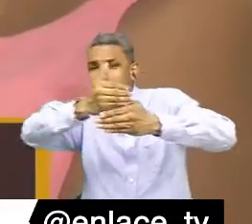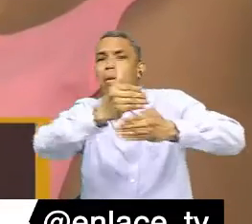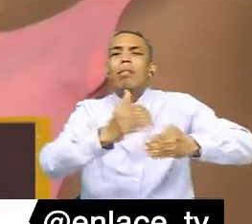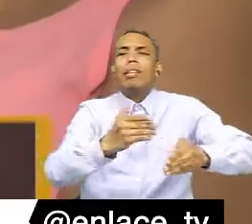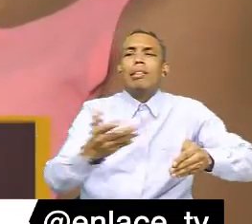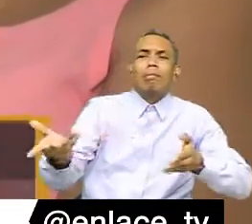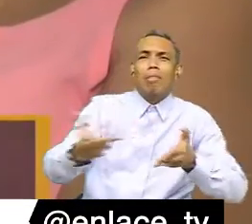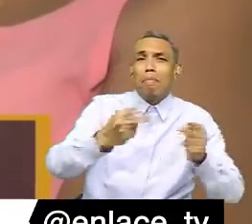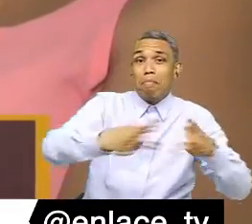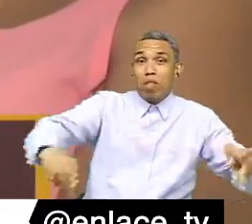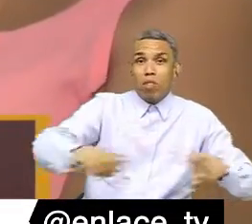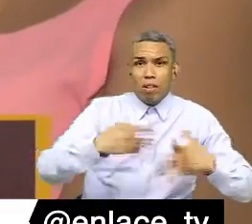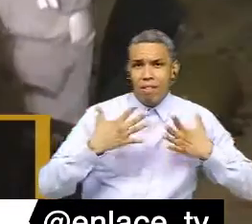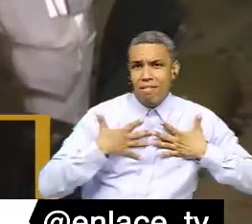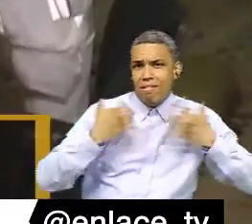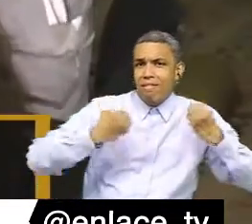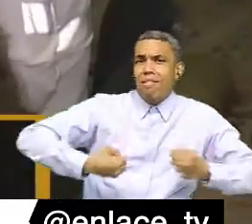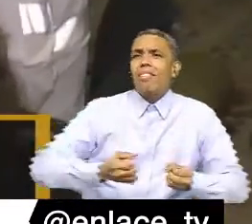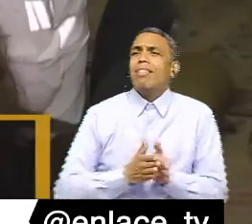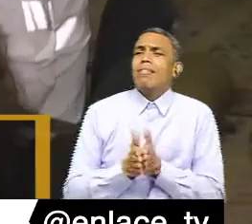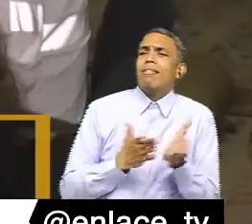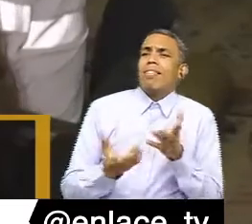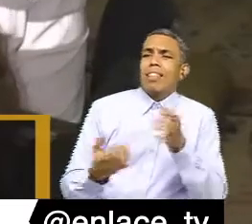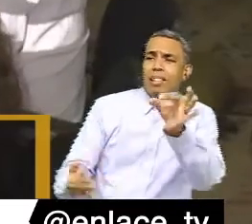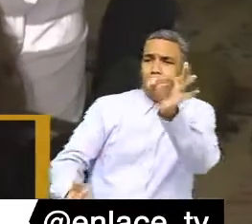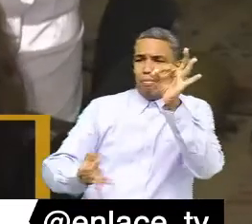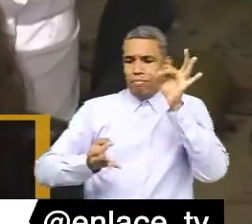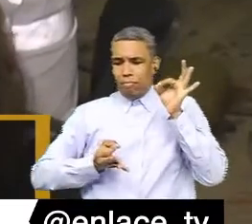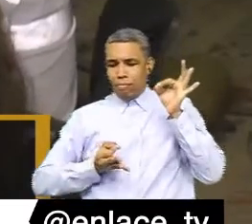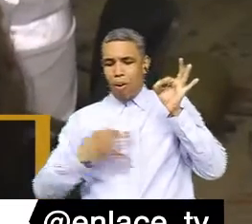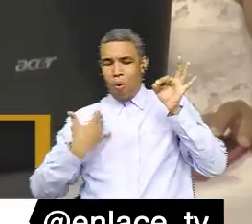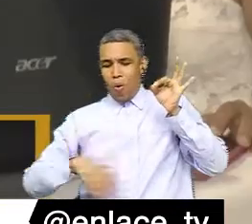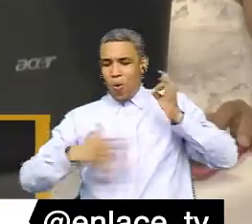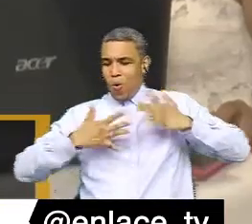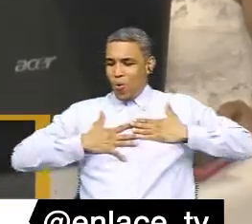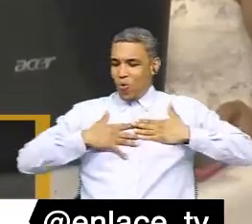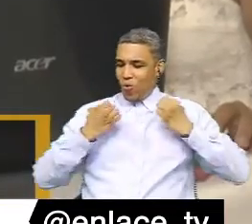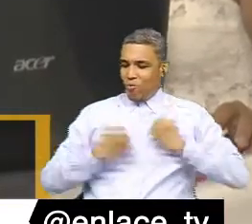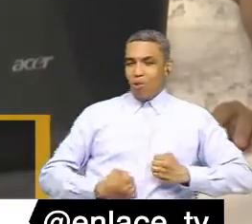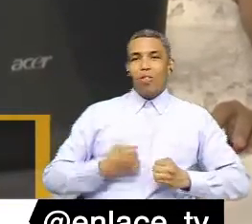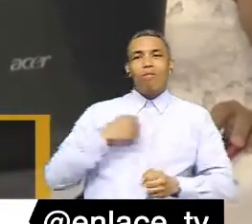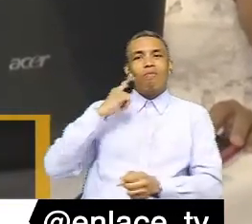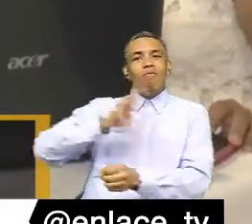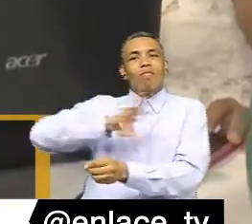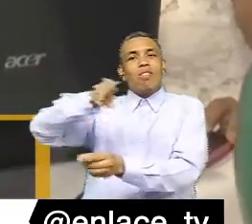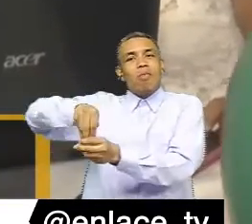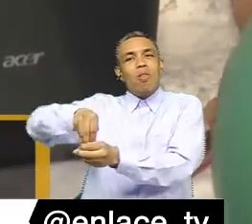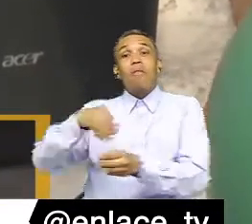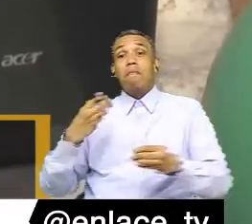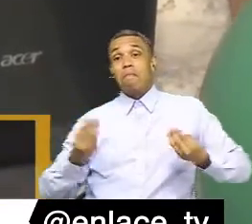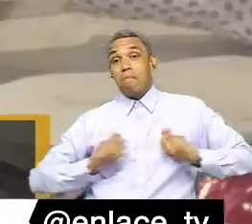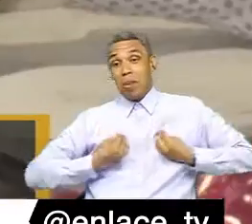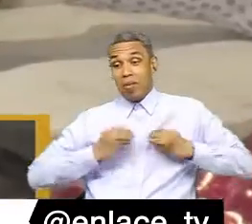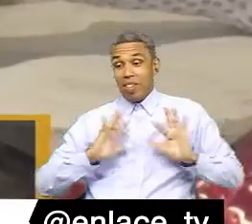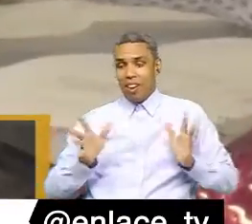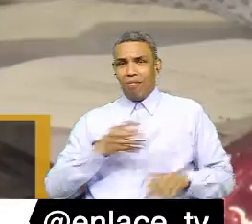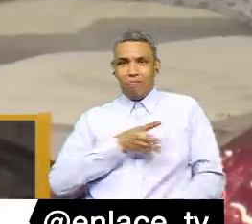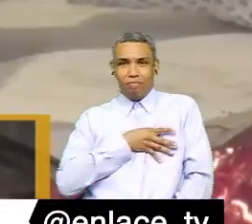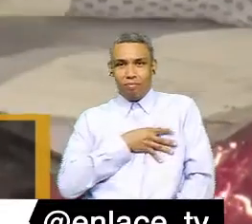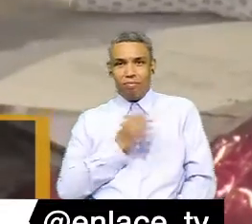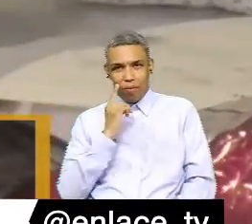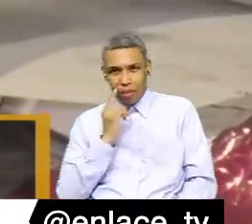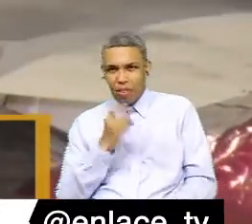beneficiarios quienes con ilusión recibieron el documento que los acredita como los próximos a estrenar vivienda en barrancabermeja en especial los trabajadores